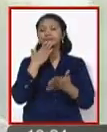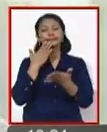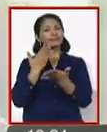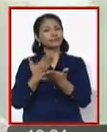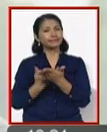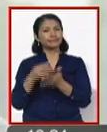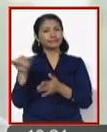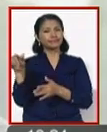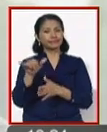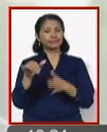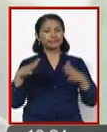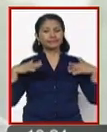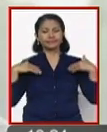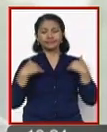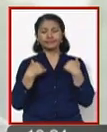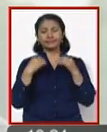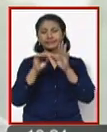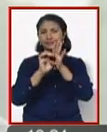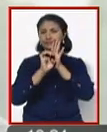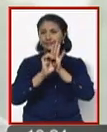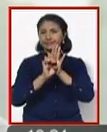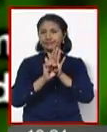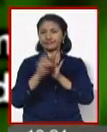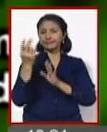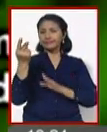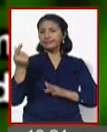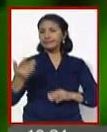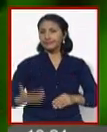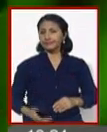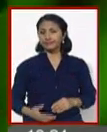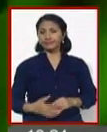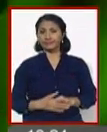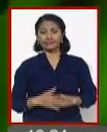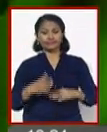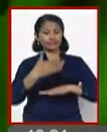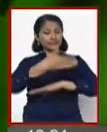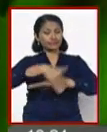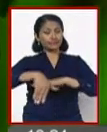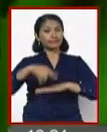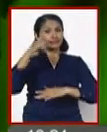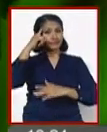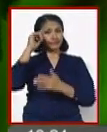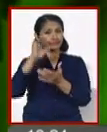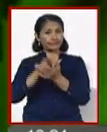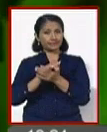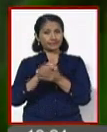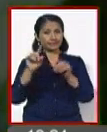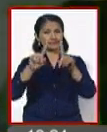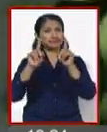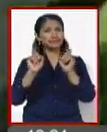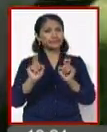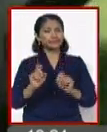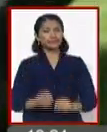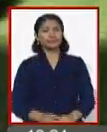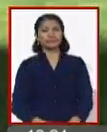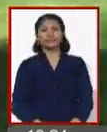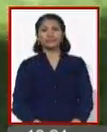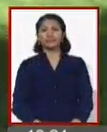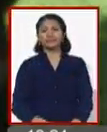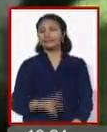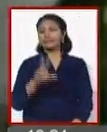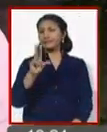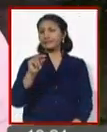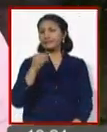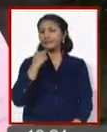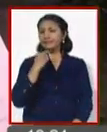bueno como el de un animal, por ejemplo, el de un perro. ¿Usted en la calle cree esto? ¿Qué dice? Yo creo que